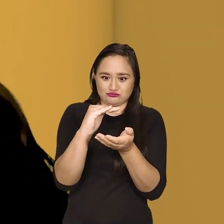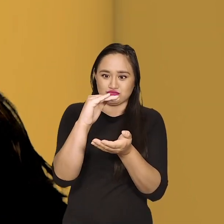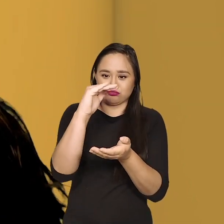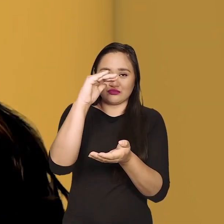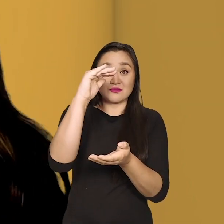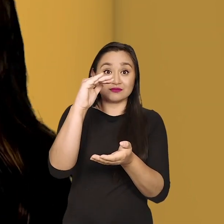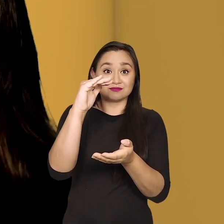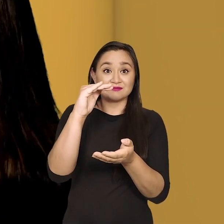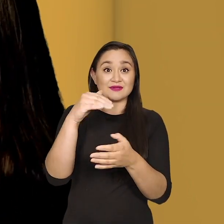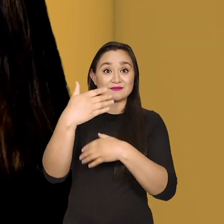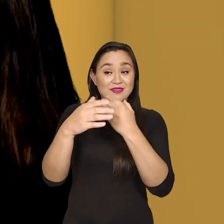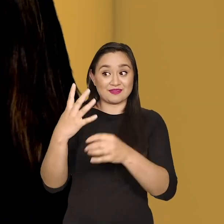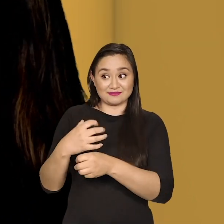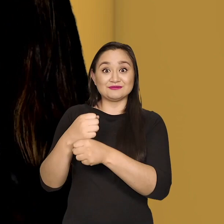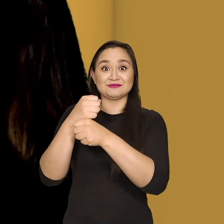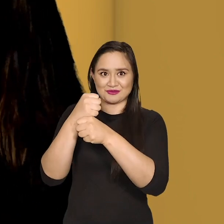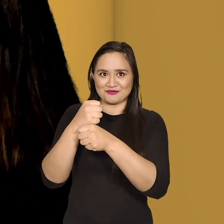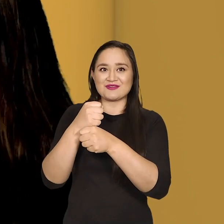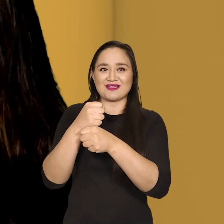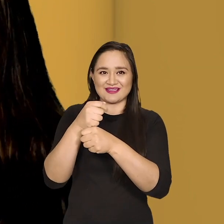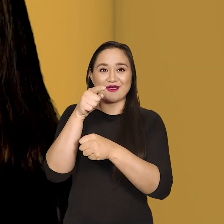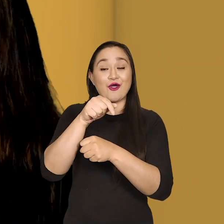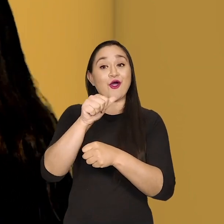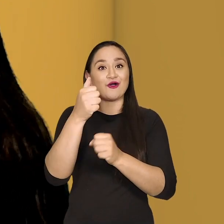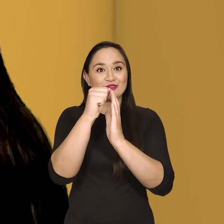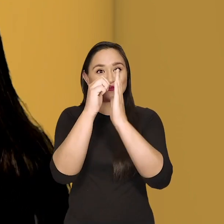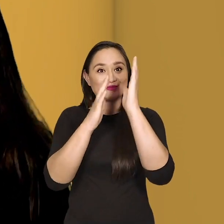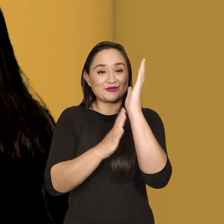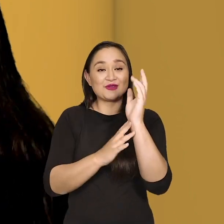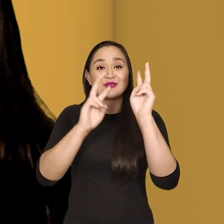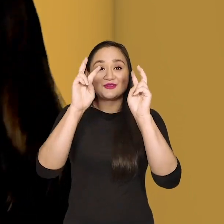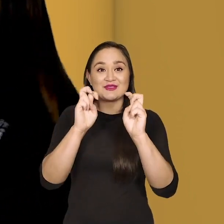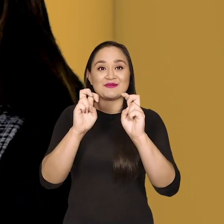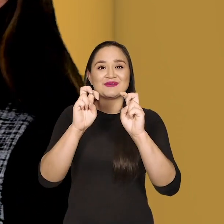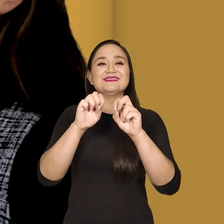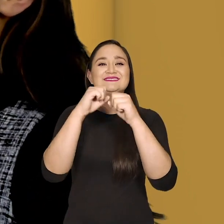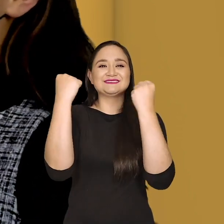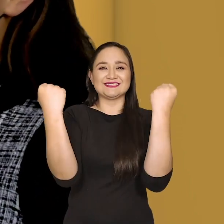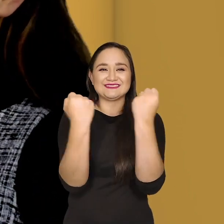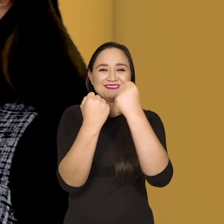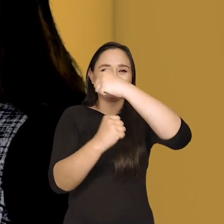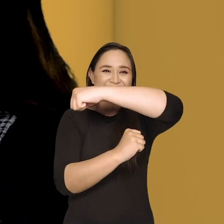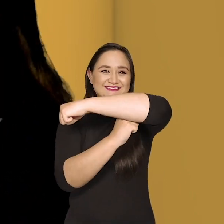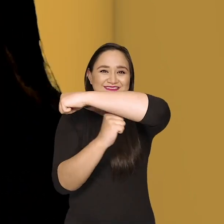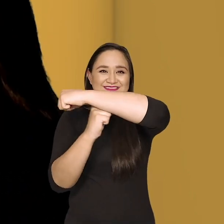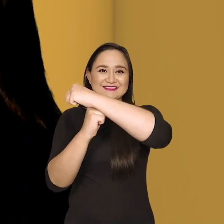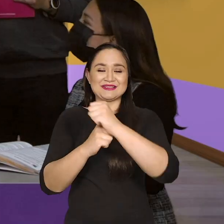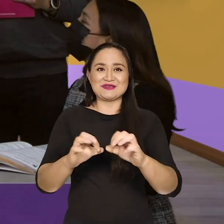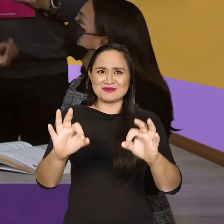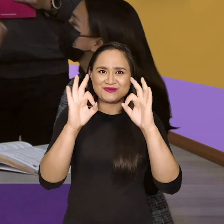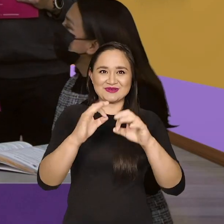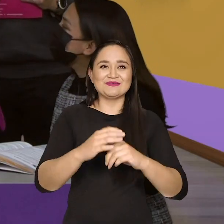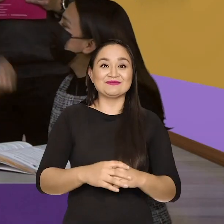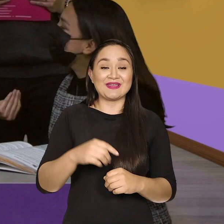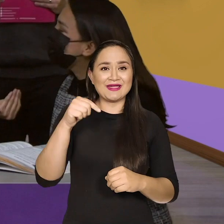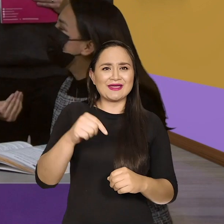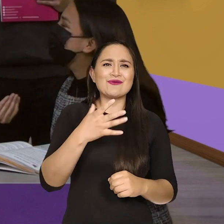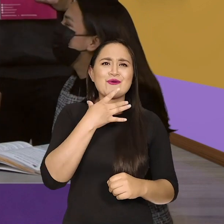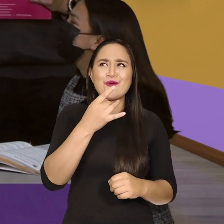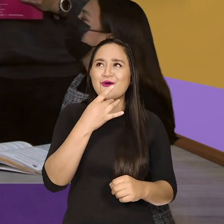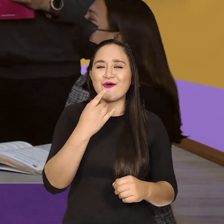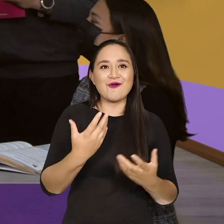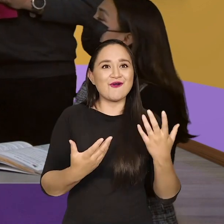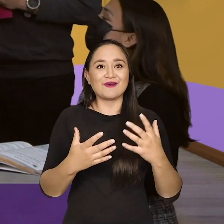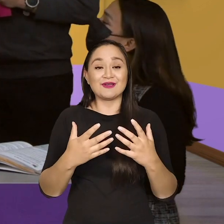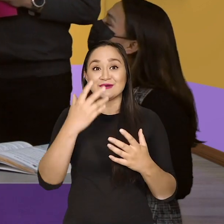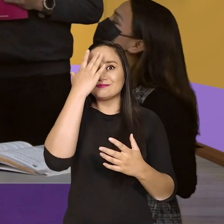toda seguridad los utilizaremos en el siguiente proyecto que serán sociedades sostenibles esto les va a encantar